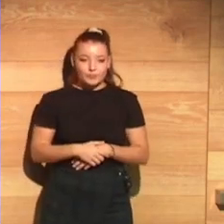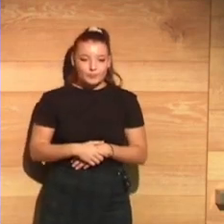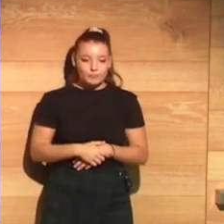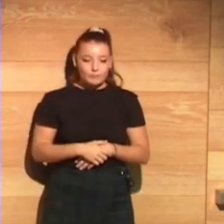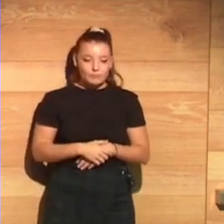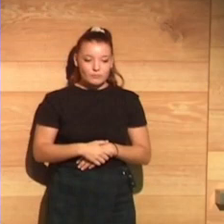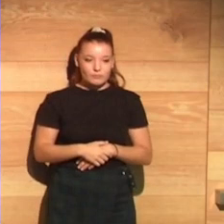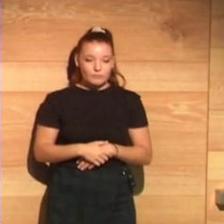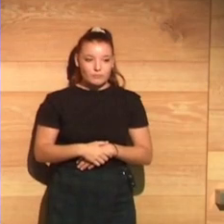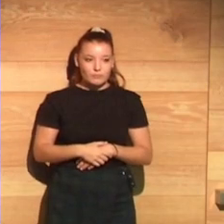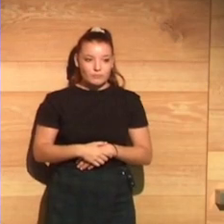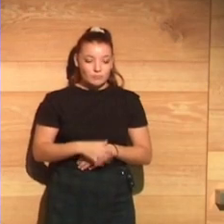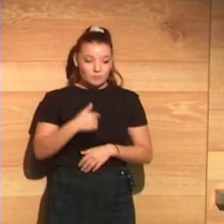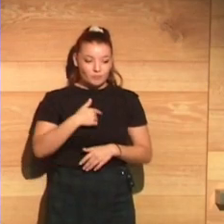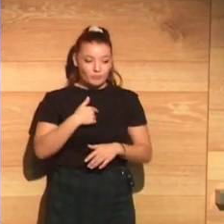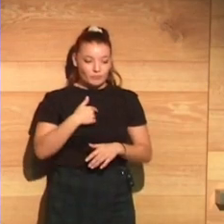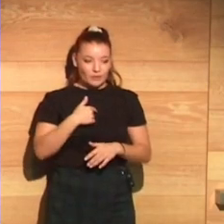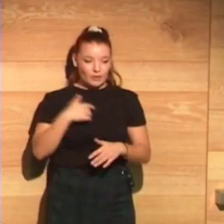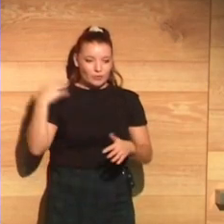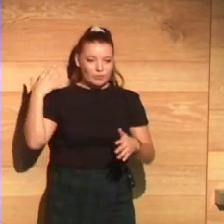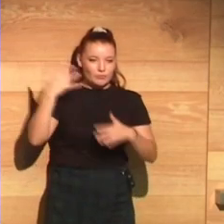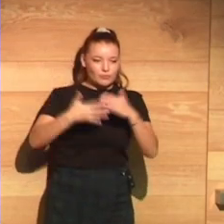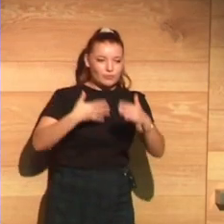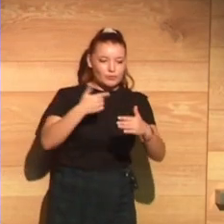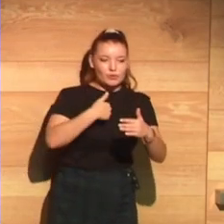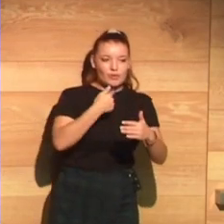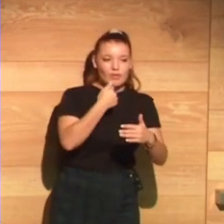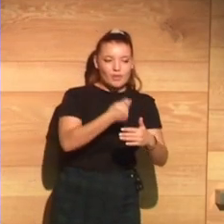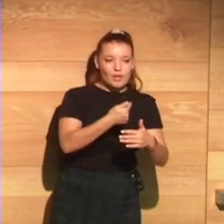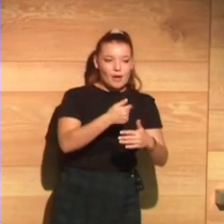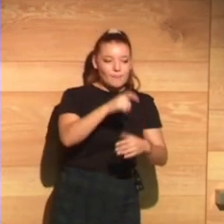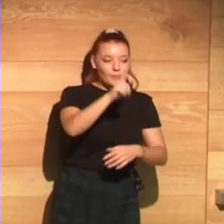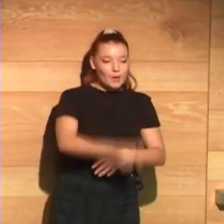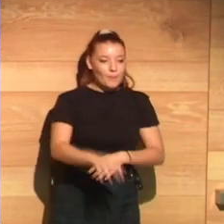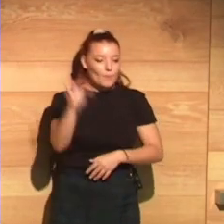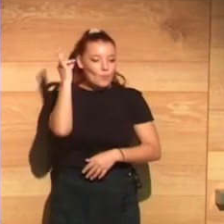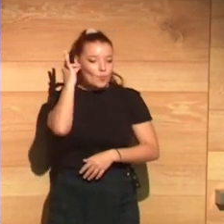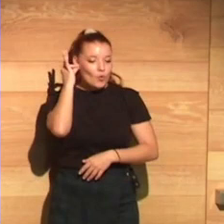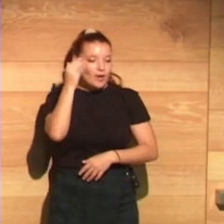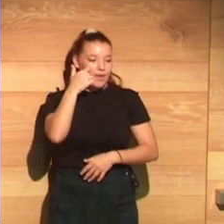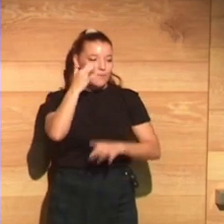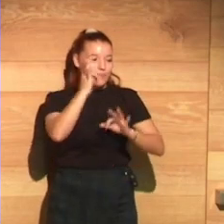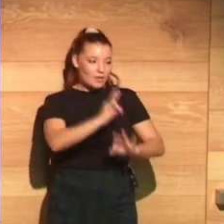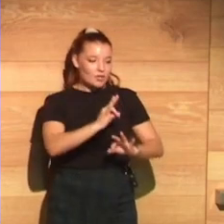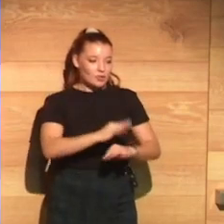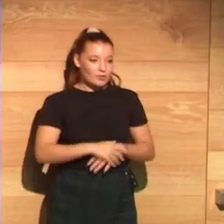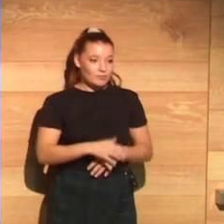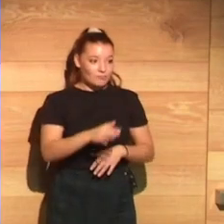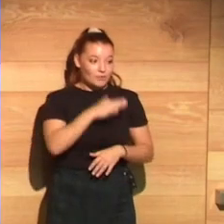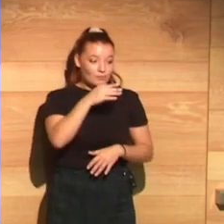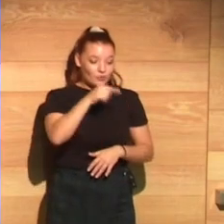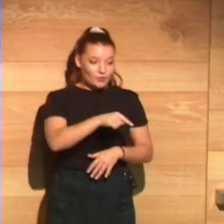empezáramos a definirla, ¿no? Después de haber escrito... Yo, mira, siempre digo, llevo ya un tiempo diciendo que Marilyn era una